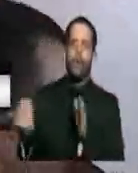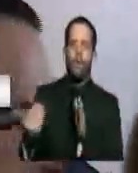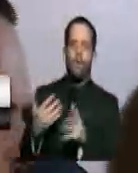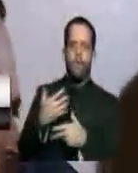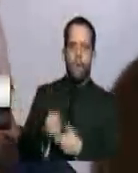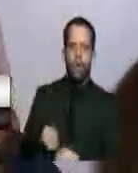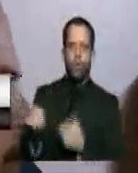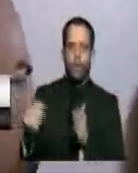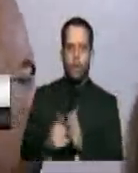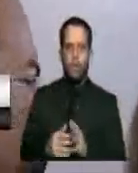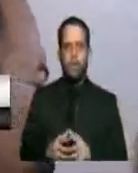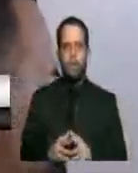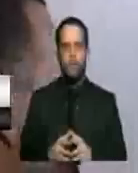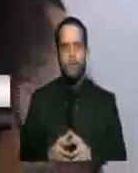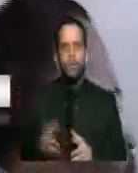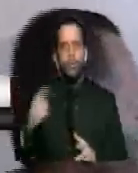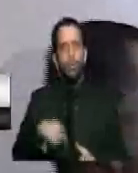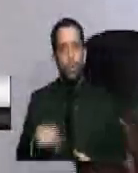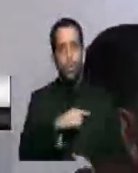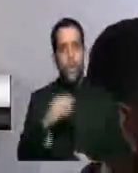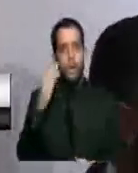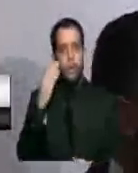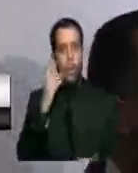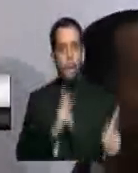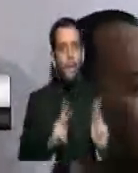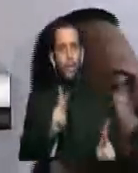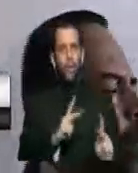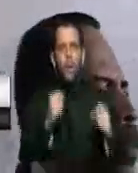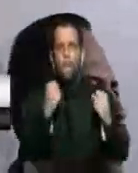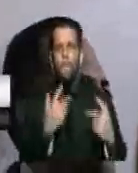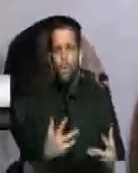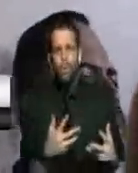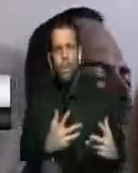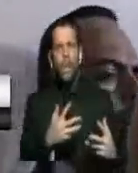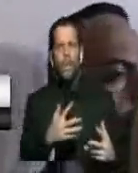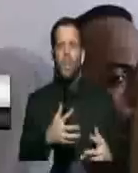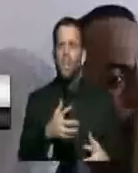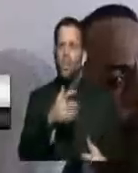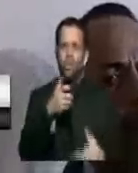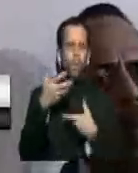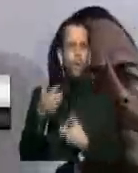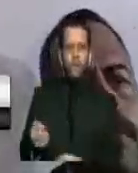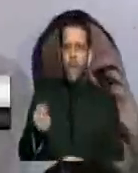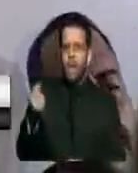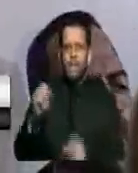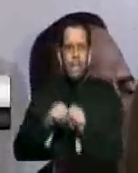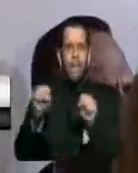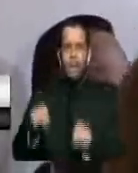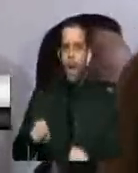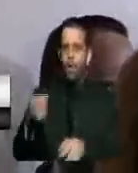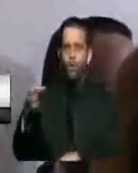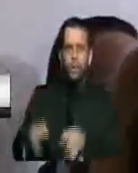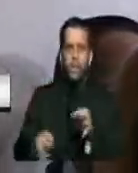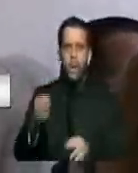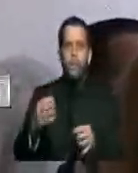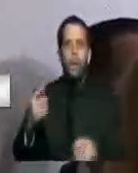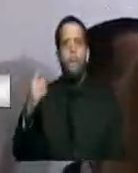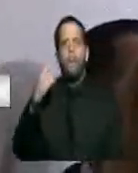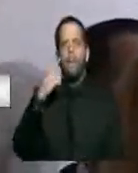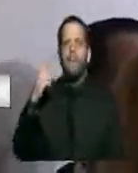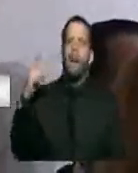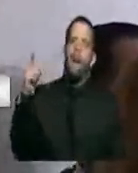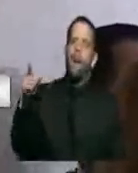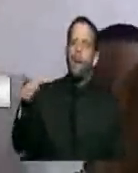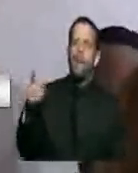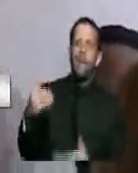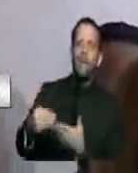población que sabemos que habían perdido la fe en el sistema de justicia en términos de que si un acusado tenía los